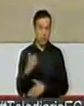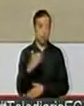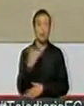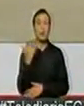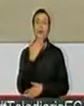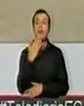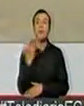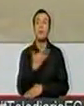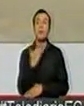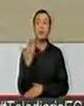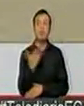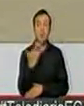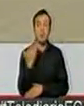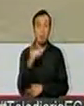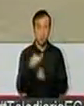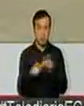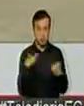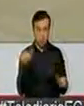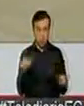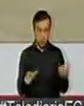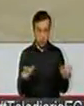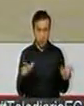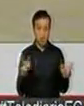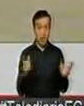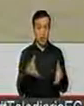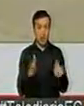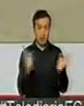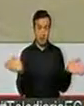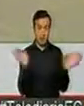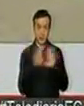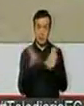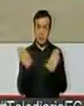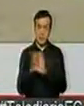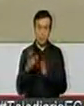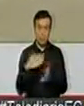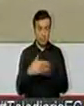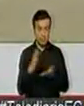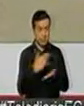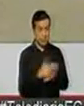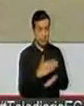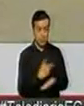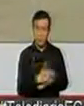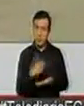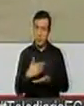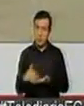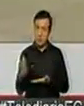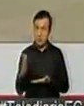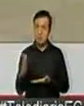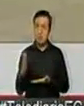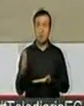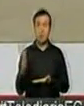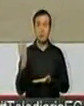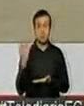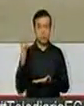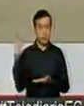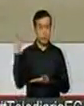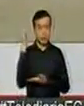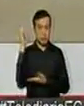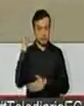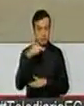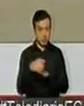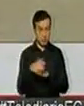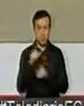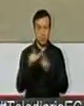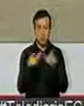Los transportistas que estaban obstaculizando las mismas son despejados para que, según lo decreta el estado de excepción,